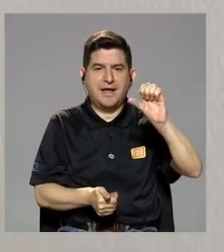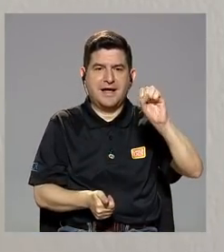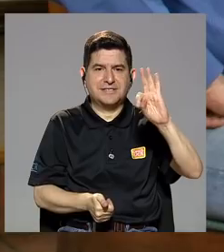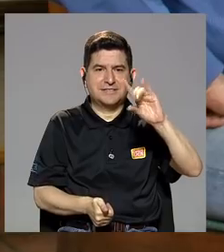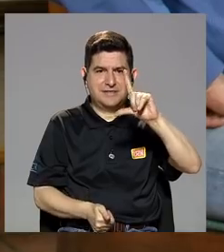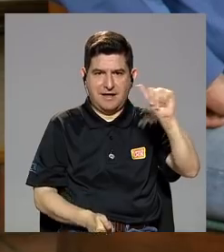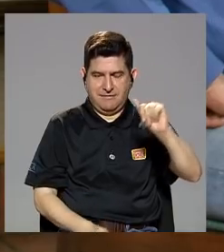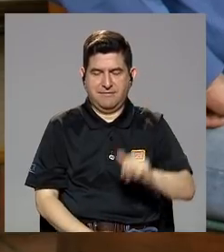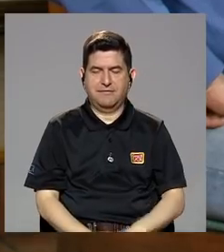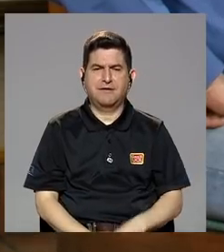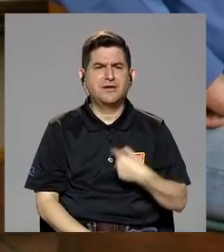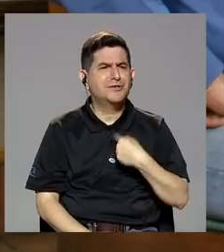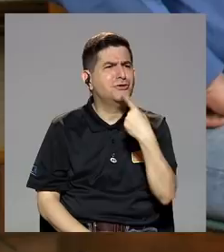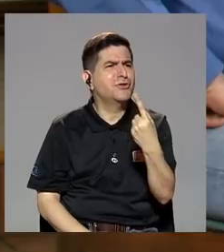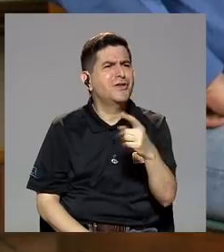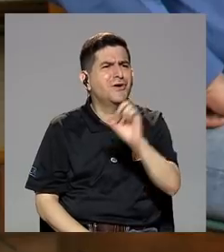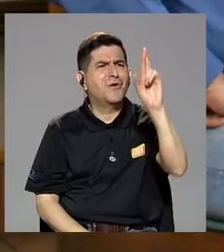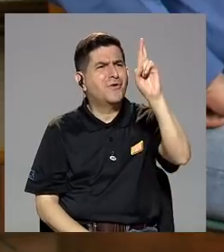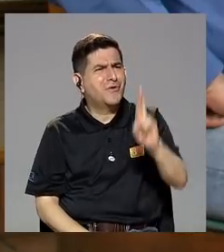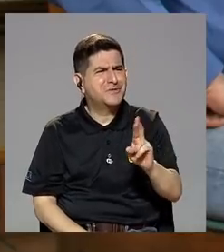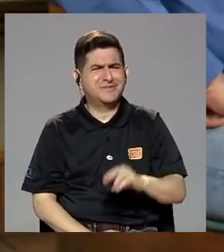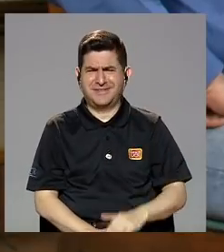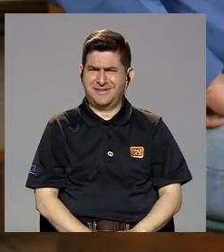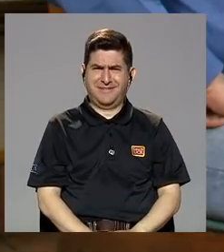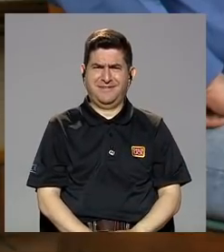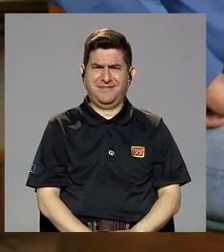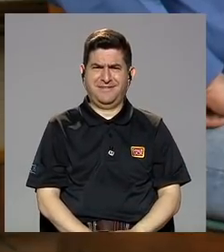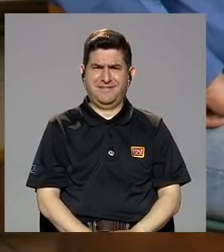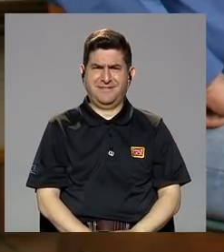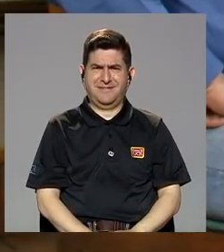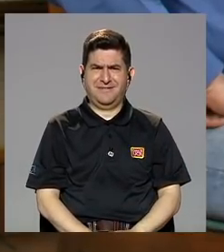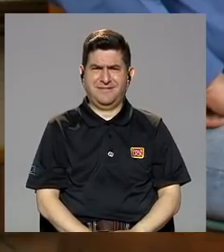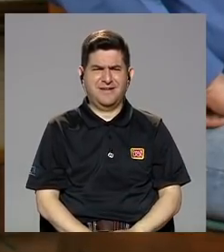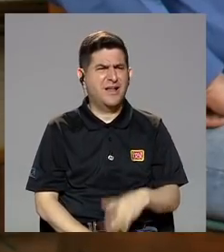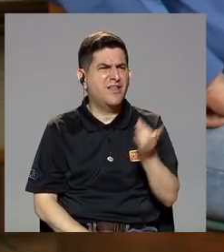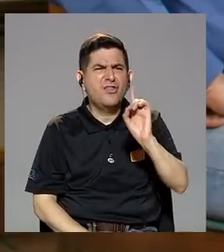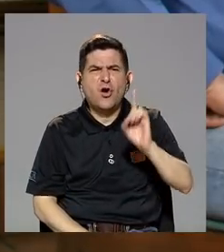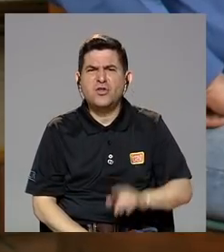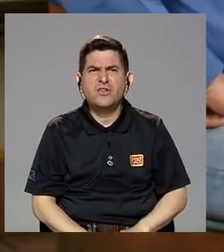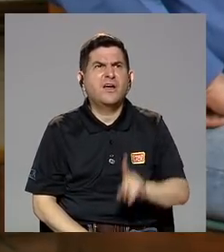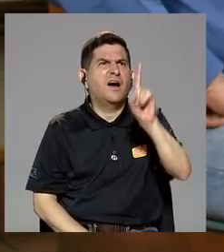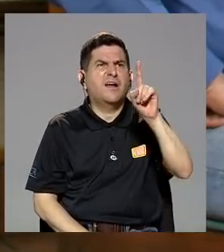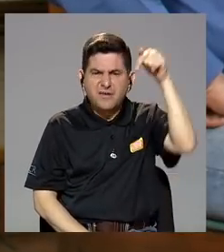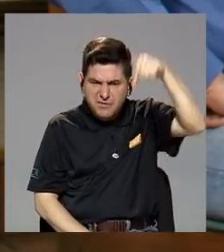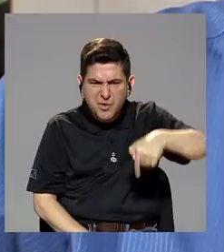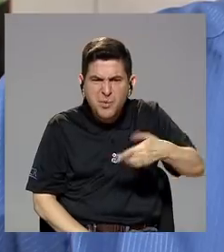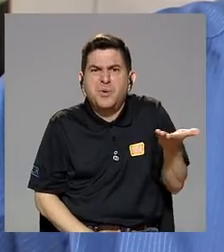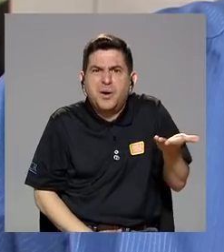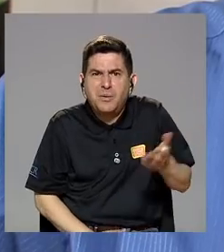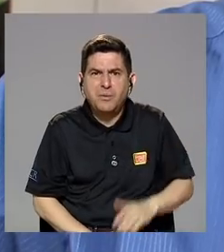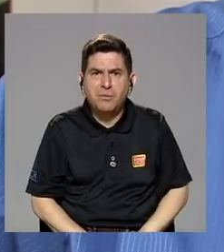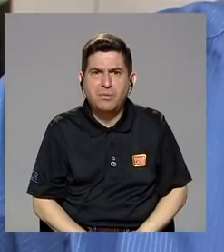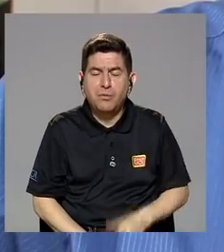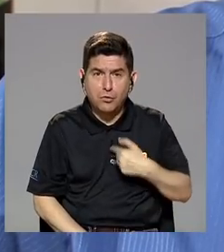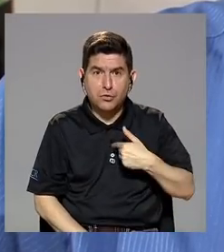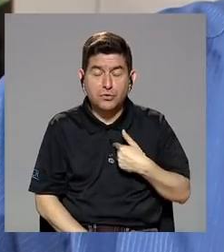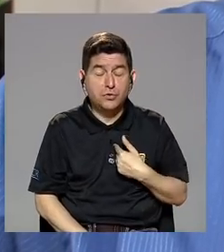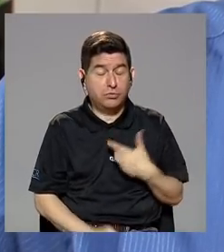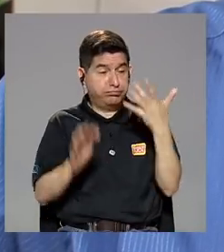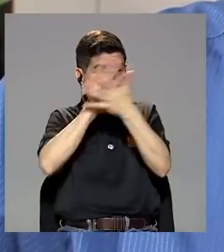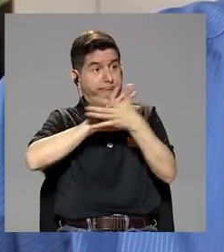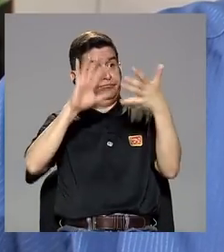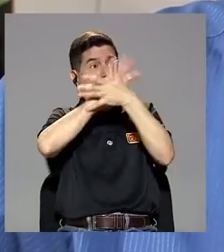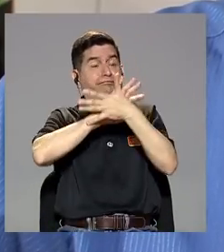muchos que digo costa rica cuenta de una cosa costa rica estado arriba o más abajo de porque yo tenía un lío